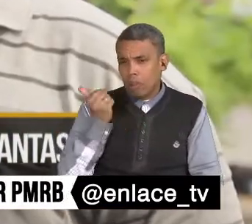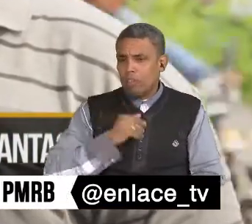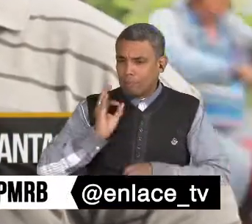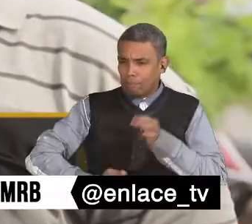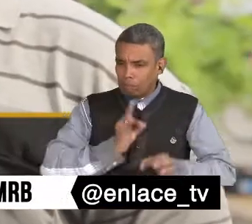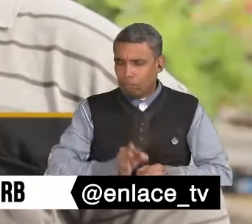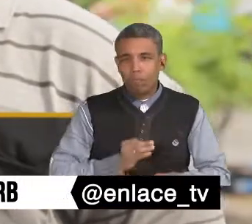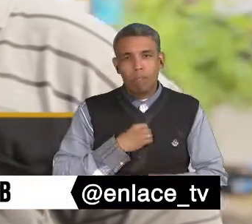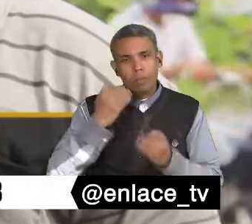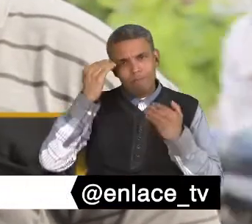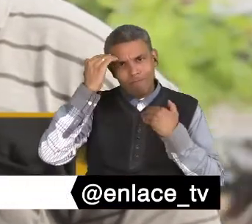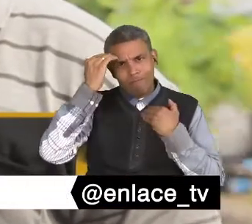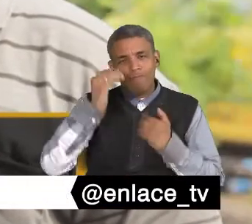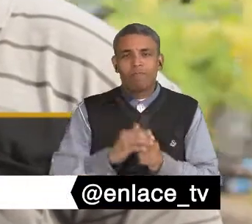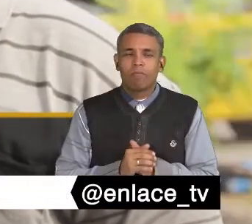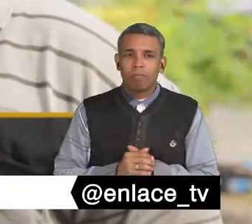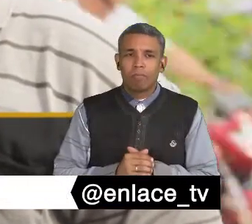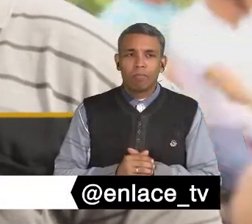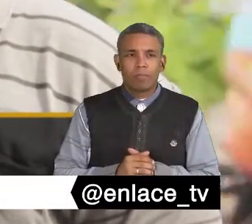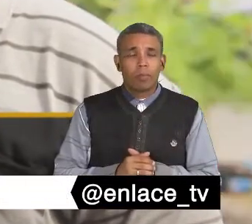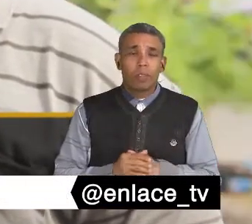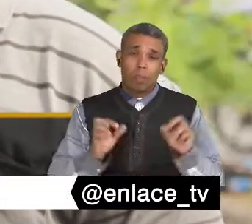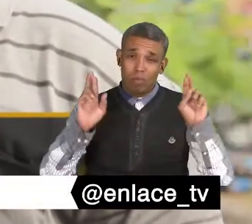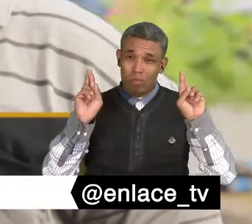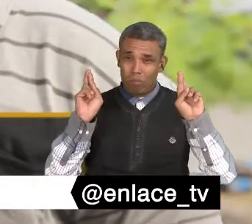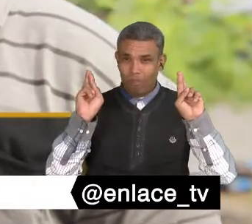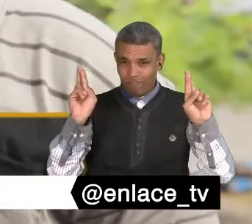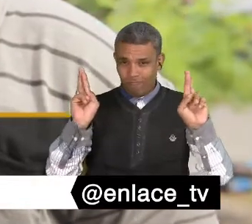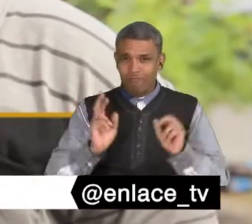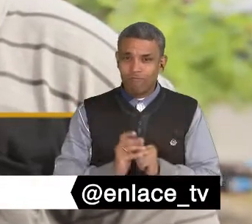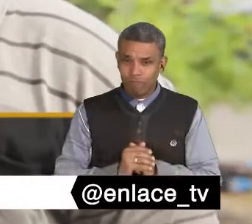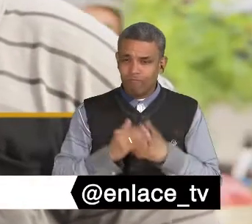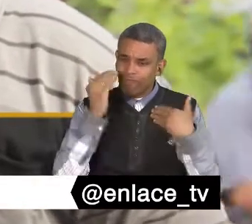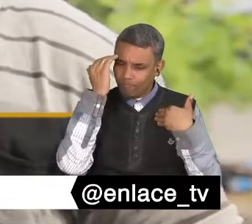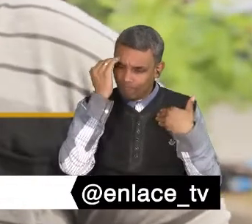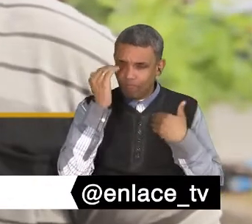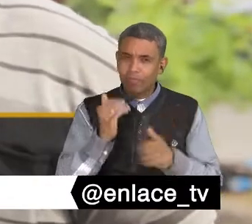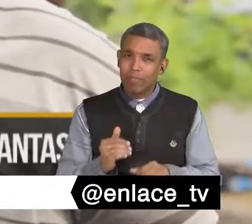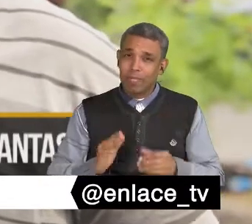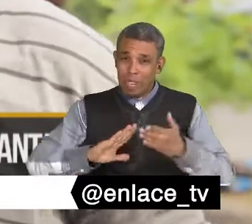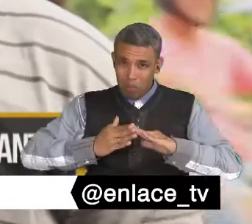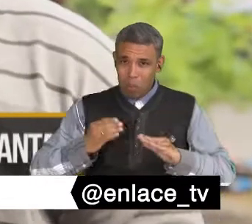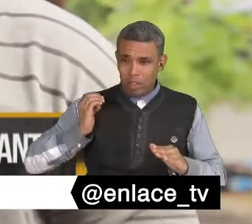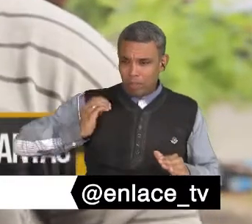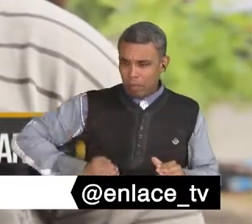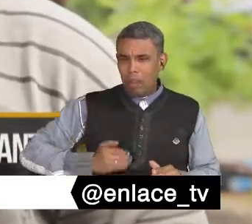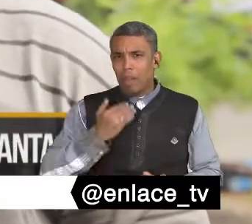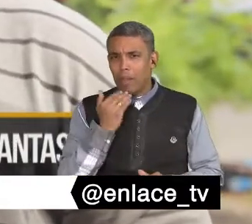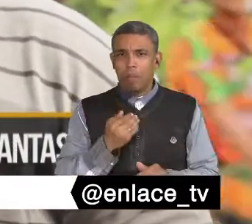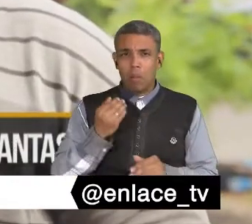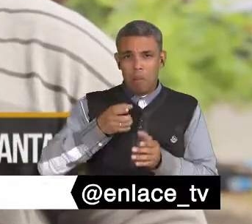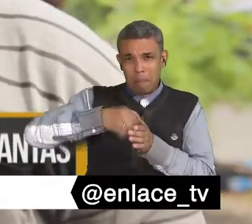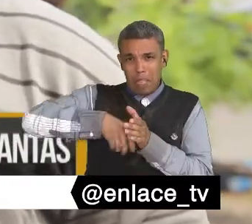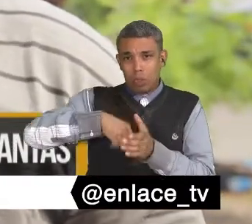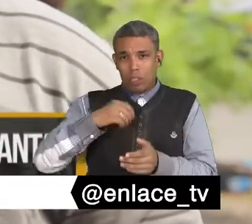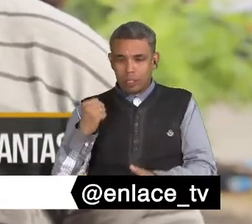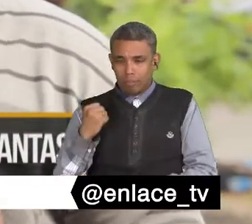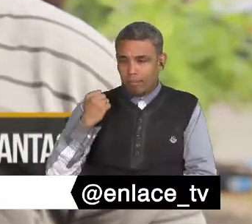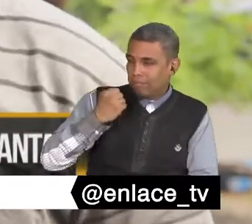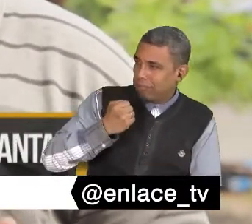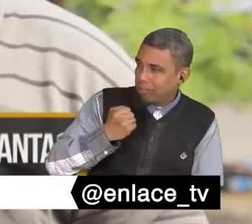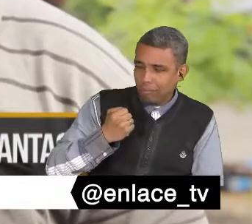ojalá que nosotros veamos que esta jornada sirva para la gente que tenga conciencia de no botar la basura a la calle, que no sacarla, de sacar la